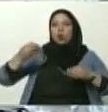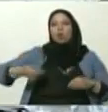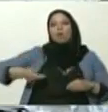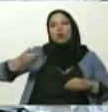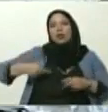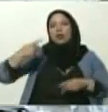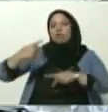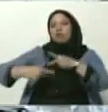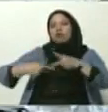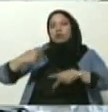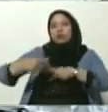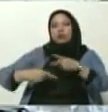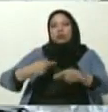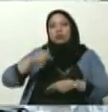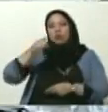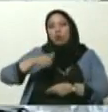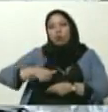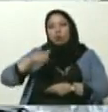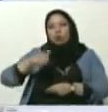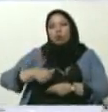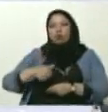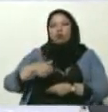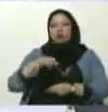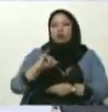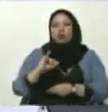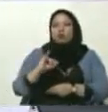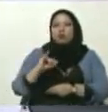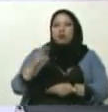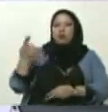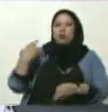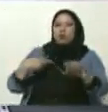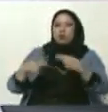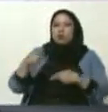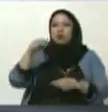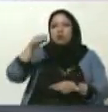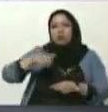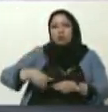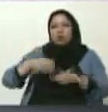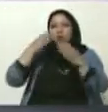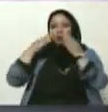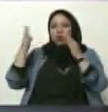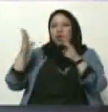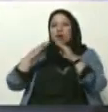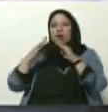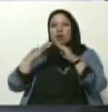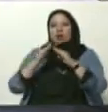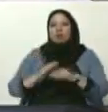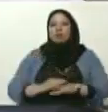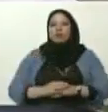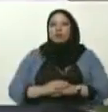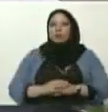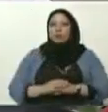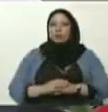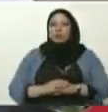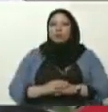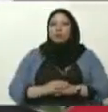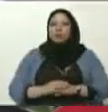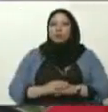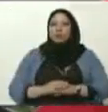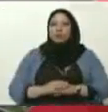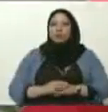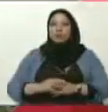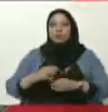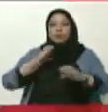proceso actuando hoy en día acá en la Casona Cultural Aquiles Nazoa en la ciudad de Caracas. A continuación daremos lectura